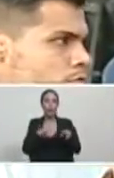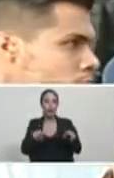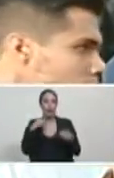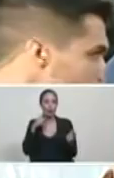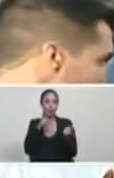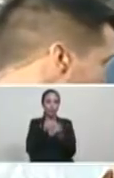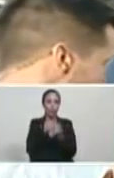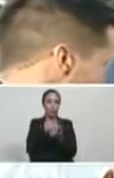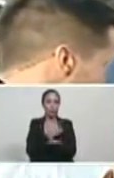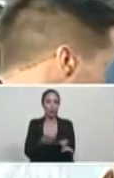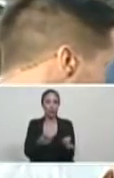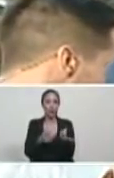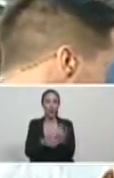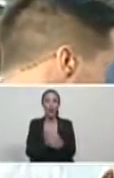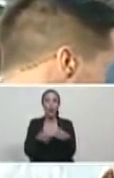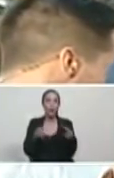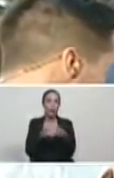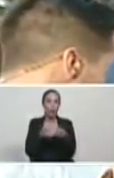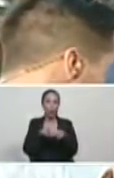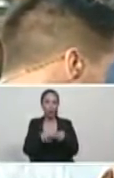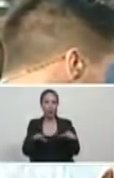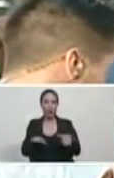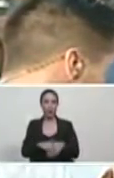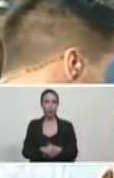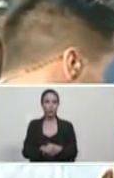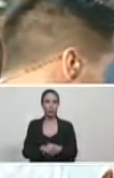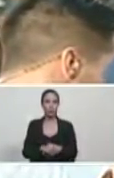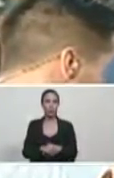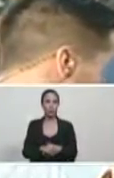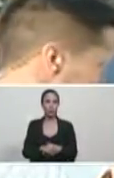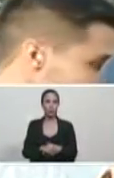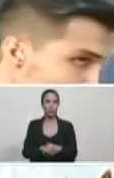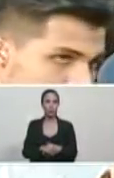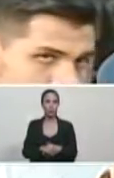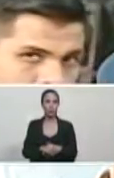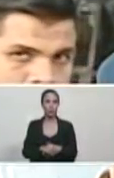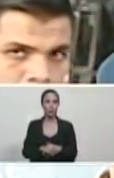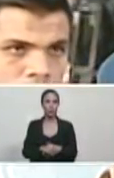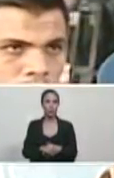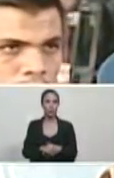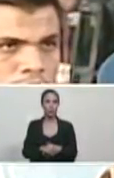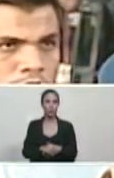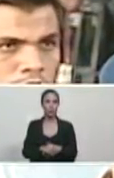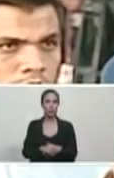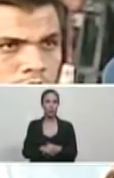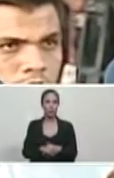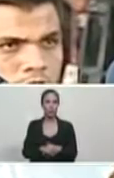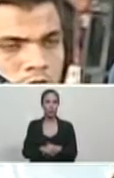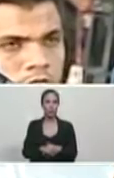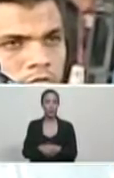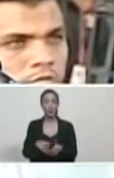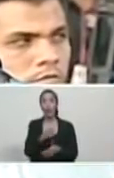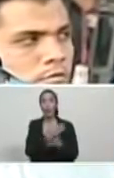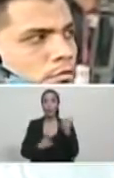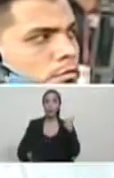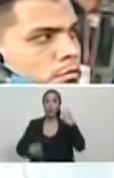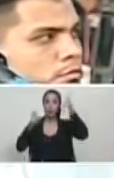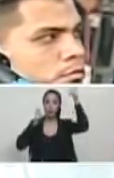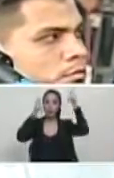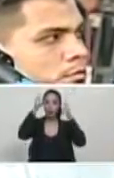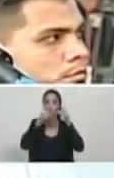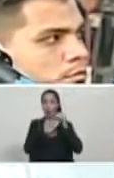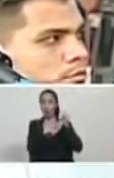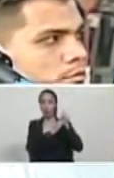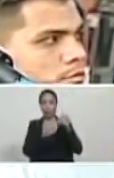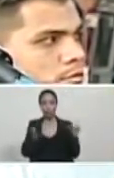y niñas de la mini muchachada. El presidente Chávez no erró en proponerlo para llevar las riendas de la